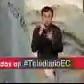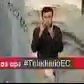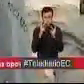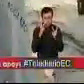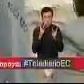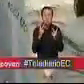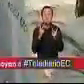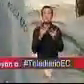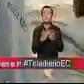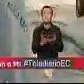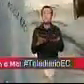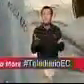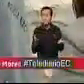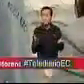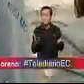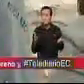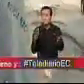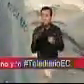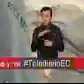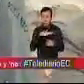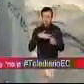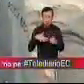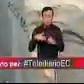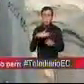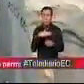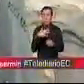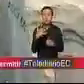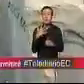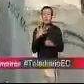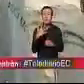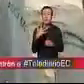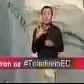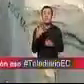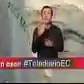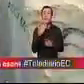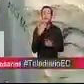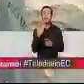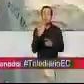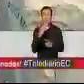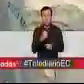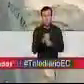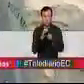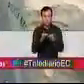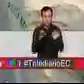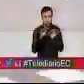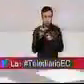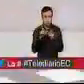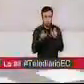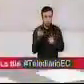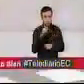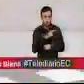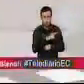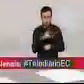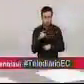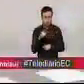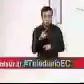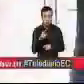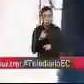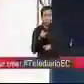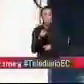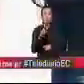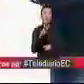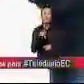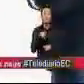para que podamos darle ese ambiente de transitar en forma segura al ciudadano.